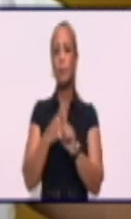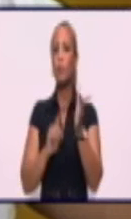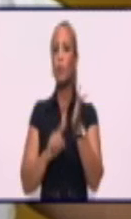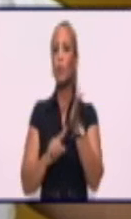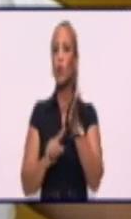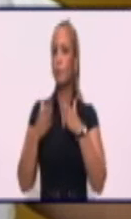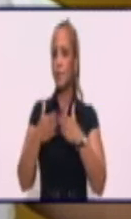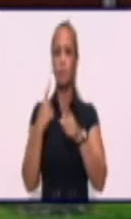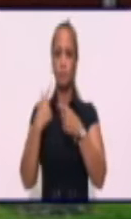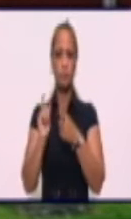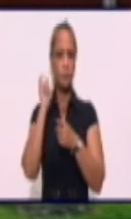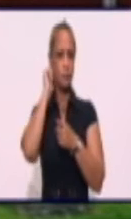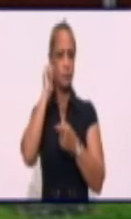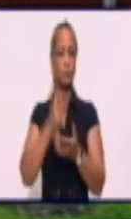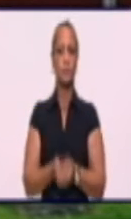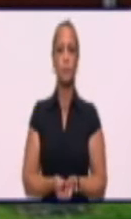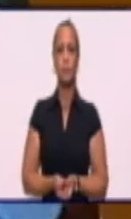Maglis Diegues,